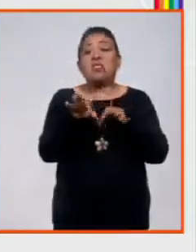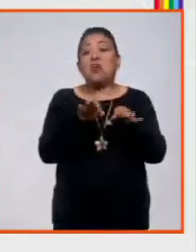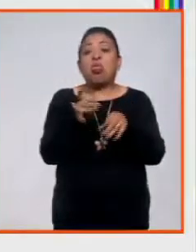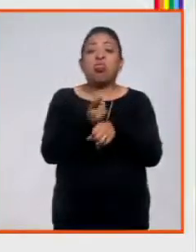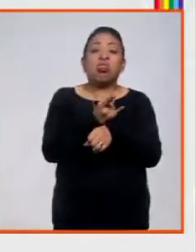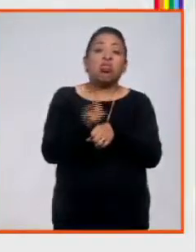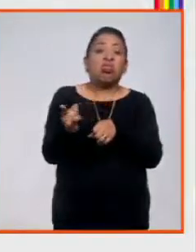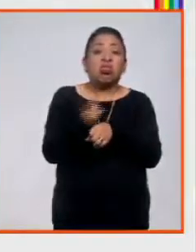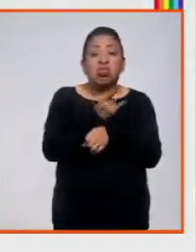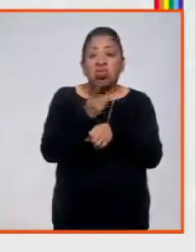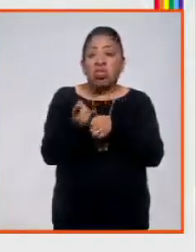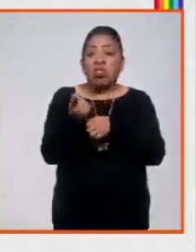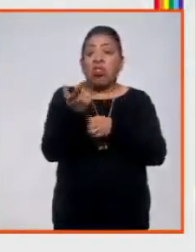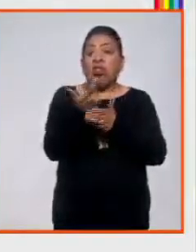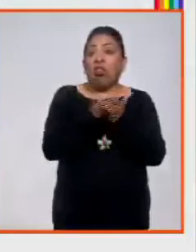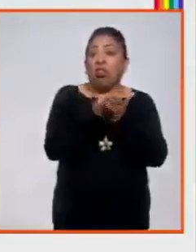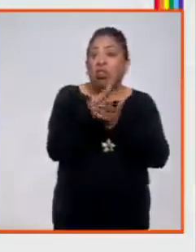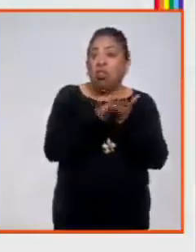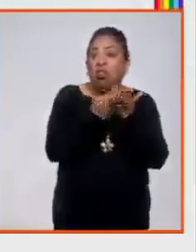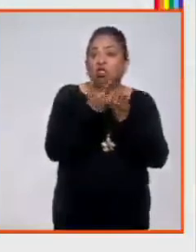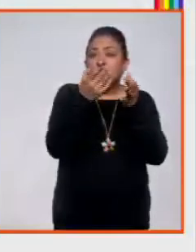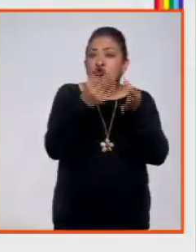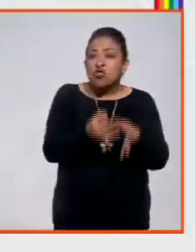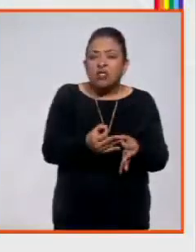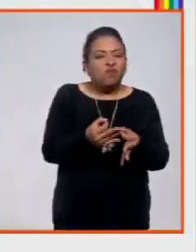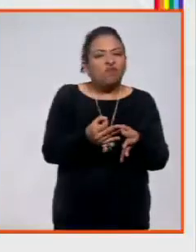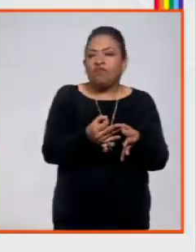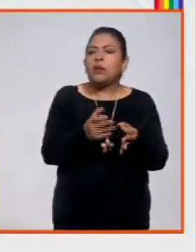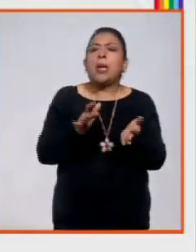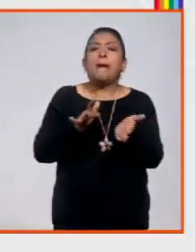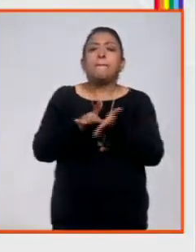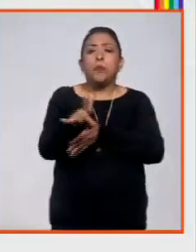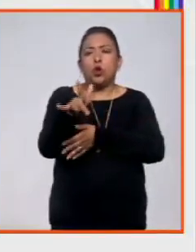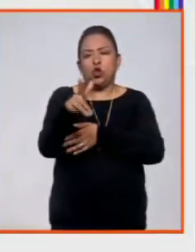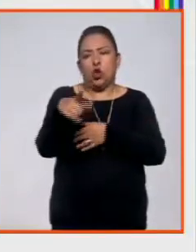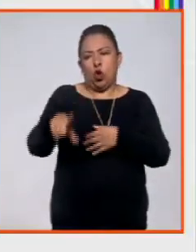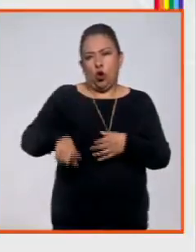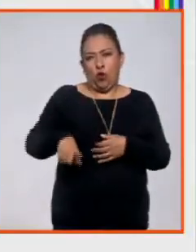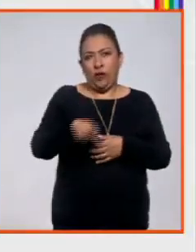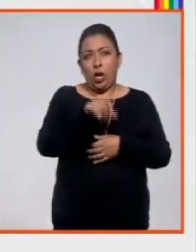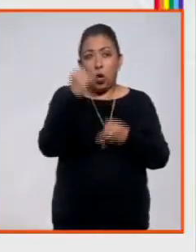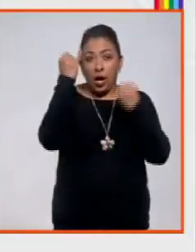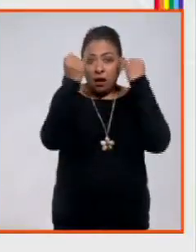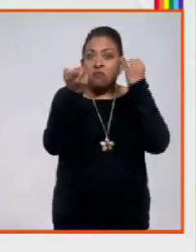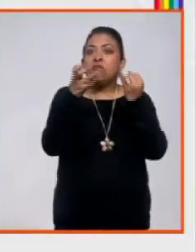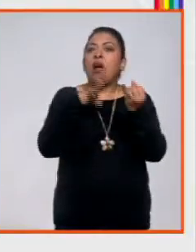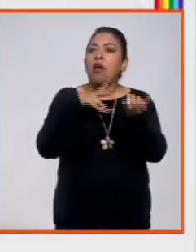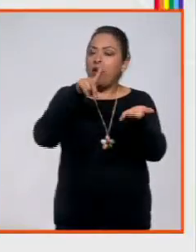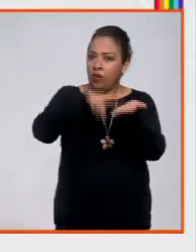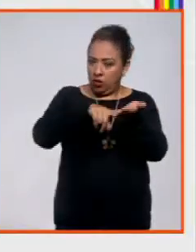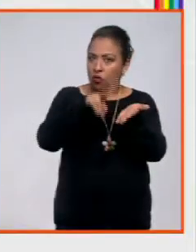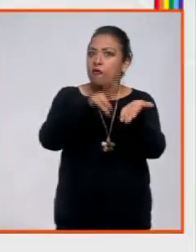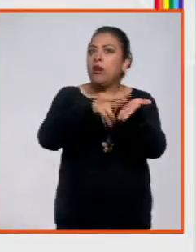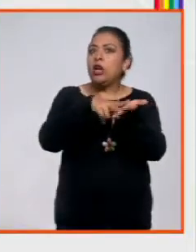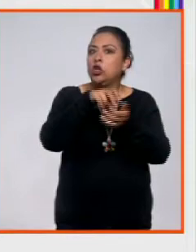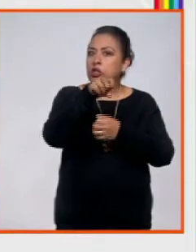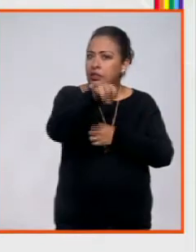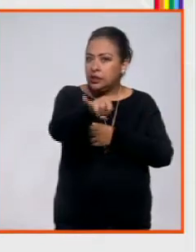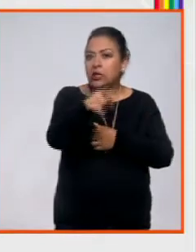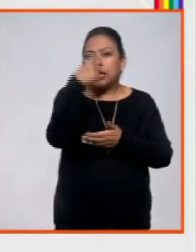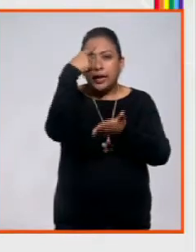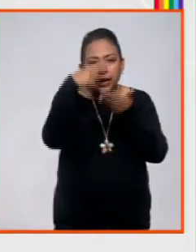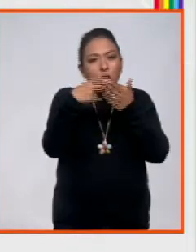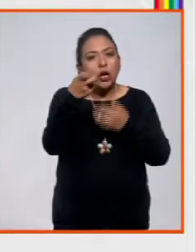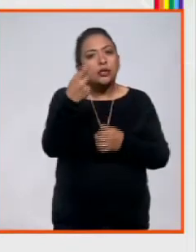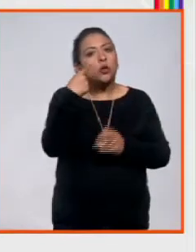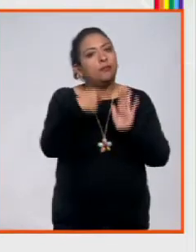irregulares no cotizan este tipo de apoyos que del estado a sus creadores tienen ese valor en el fondo y yo creo que eso es lo